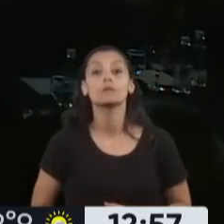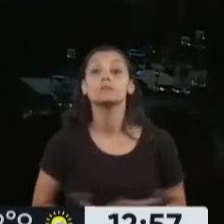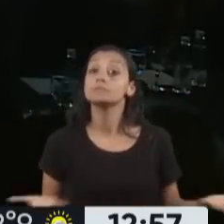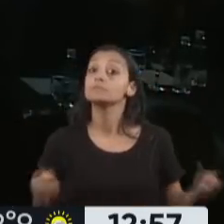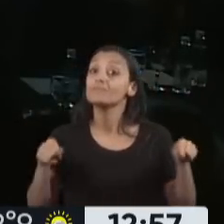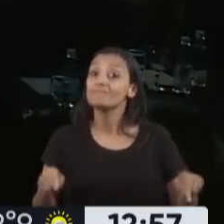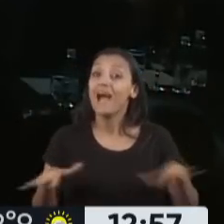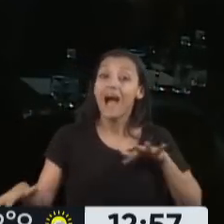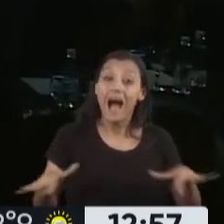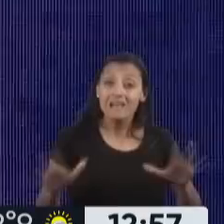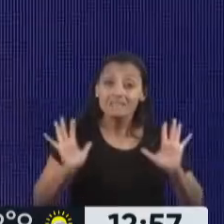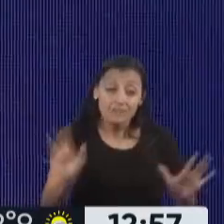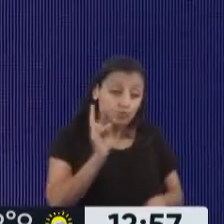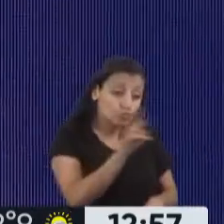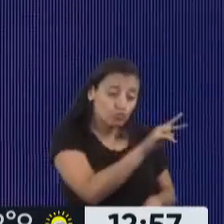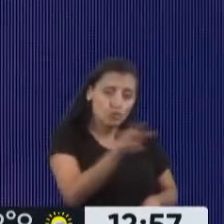En ese contexto